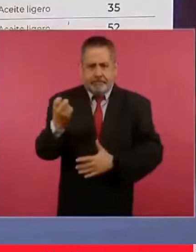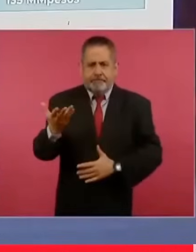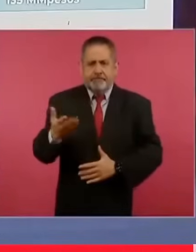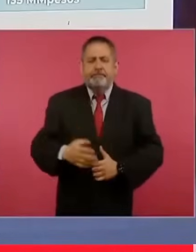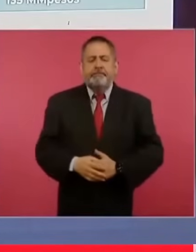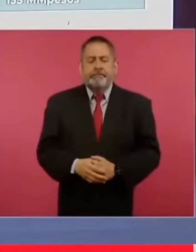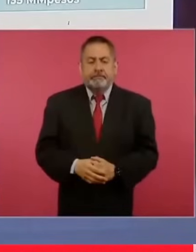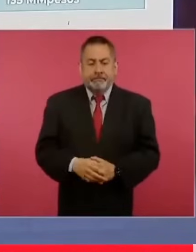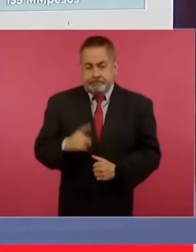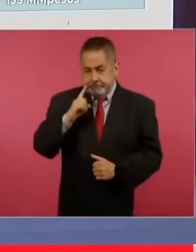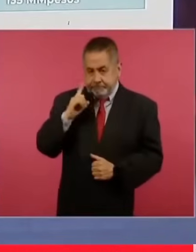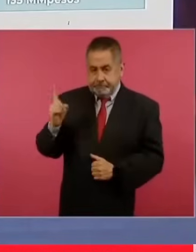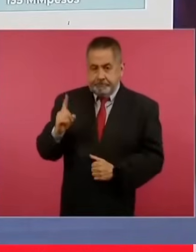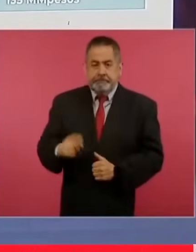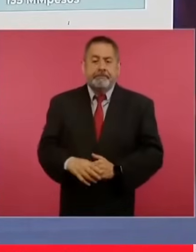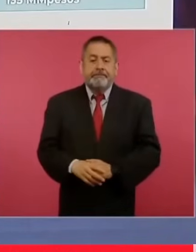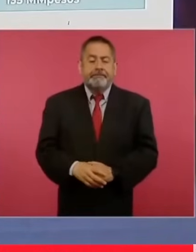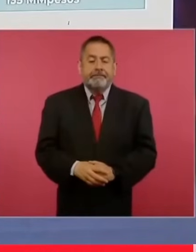sigue, por favor.